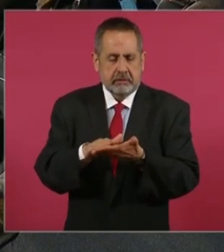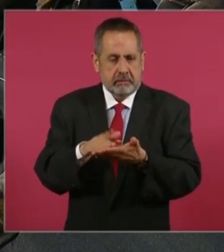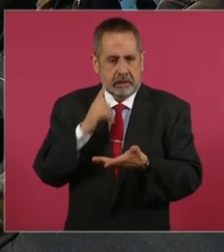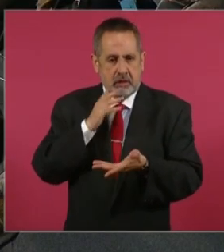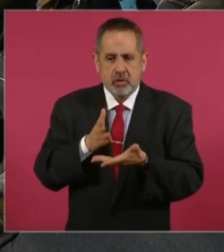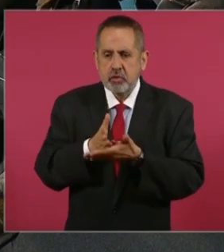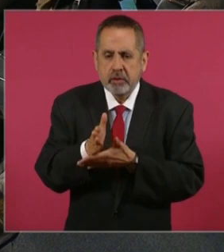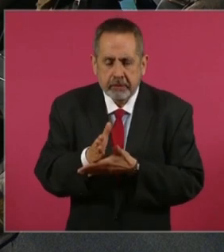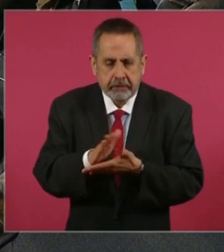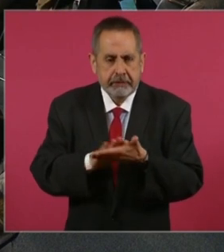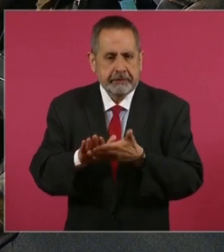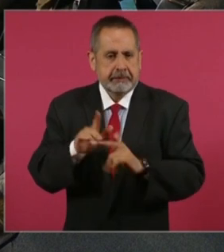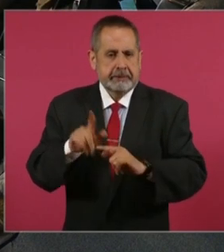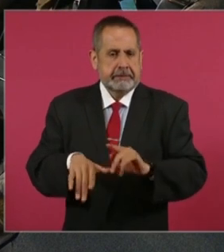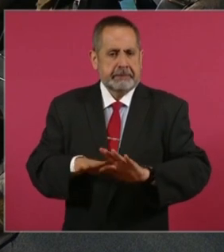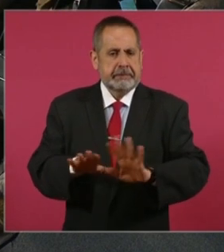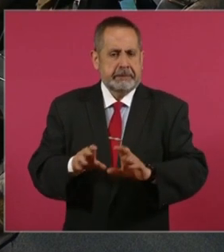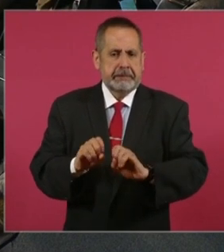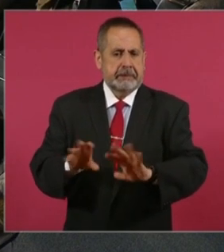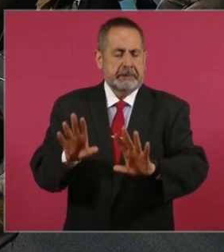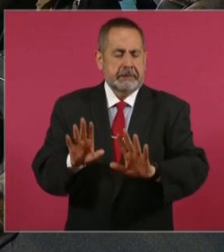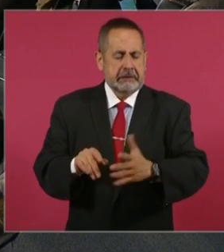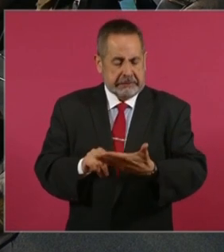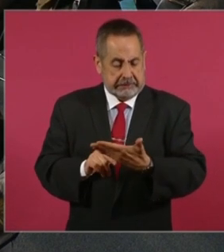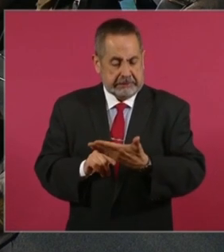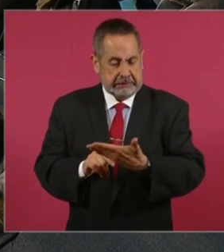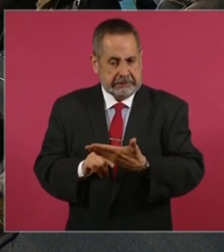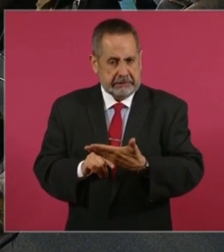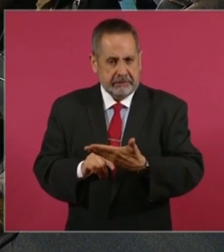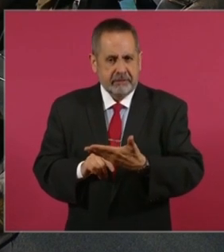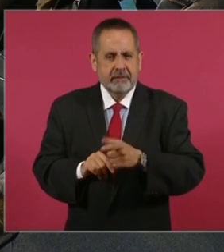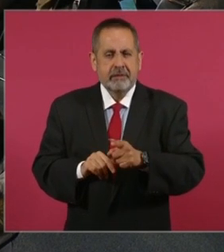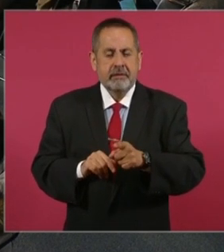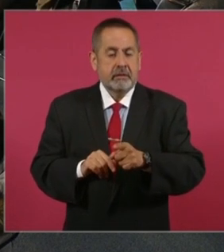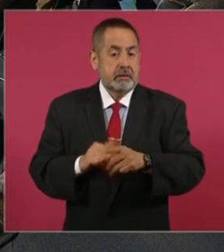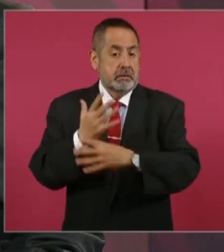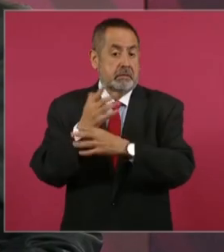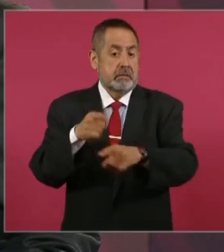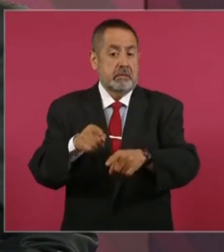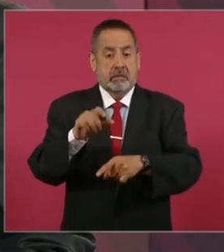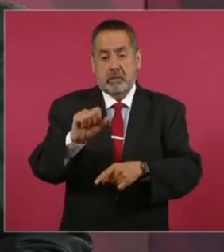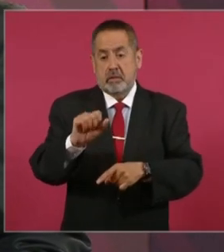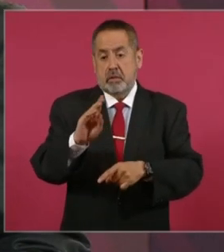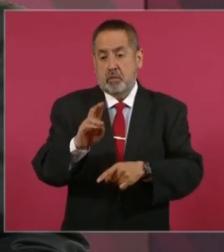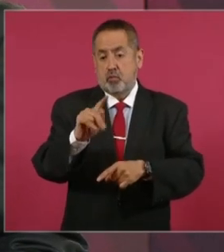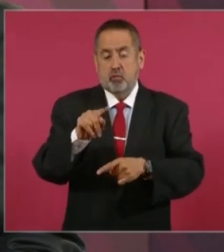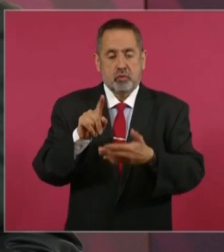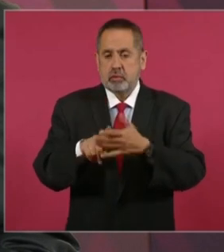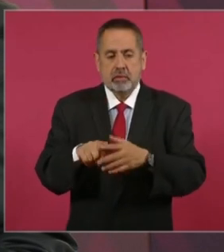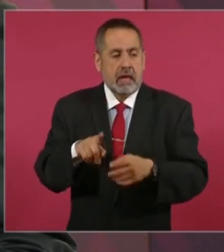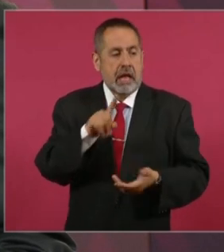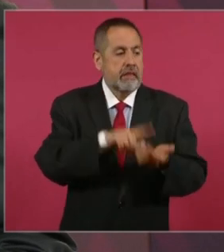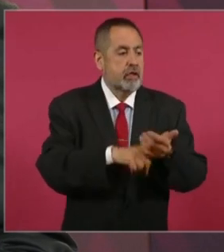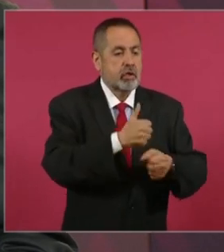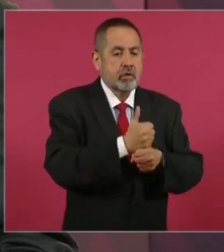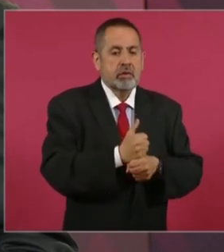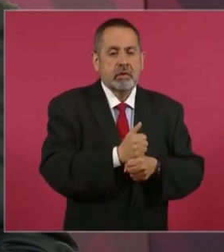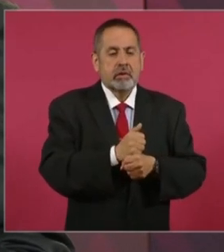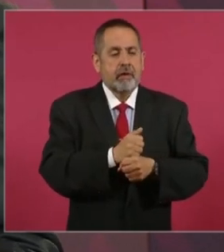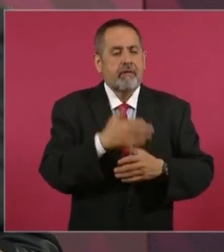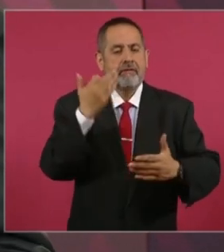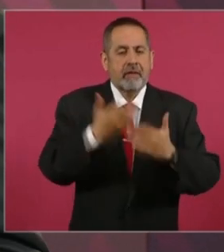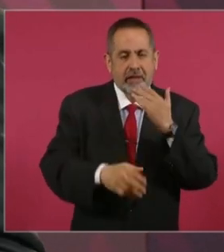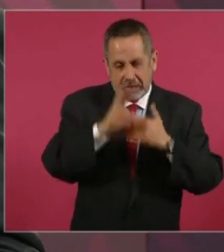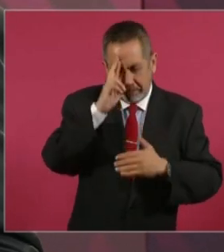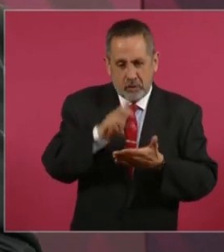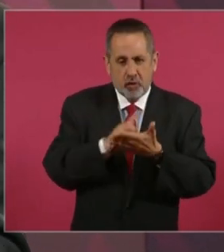intervención, porque según él es víctima de violación de derechos humanos